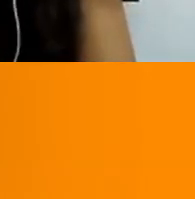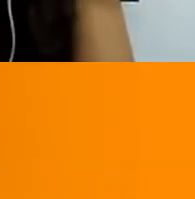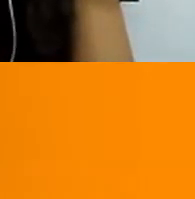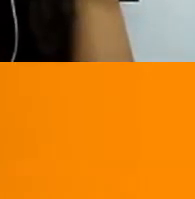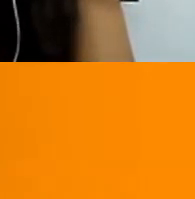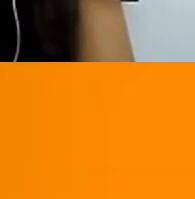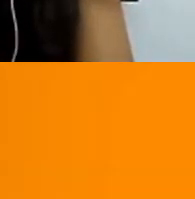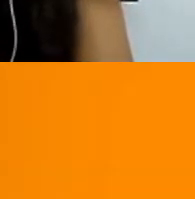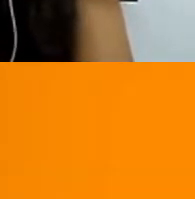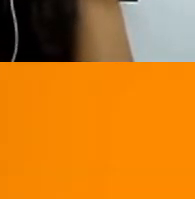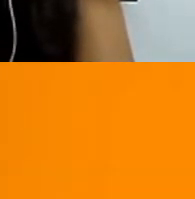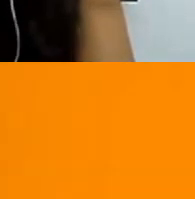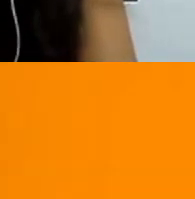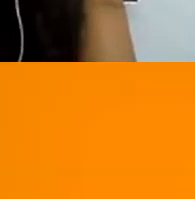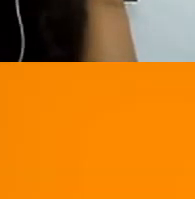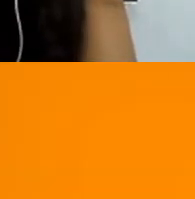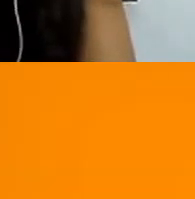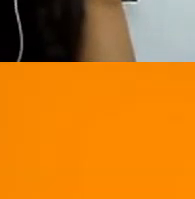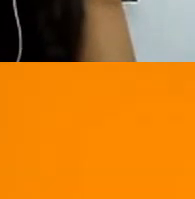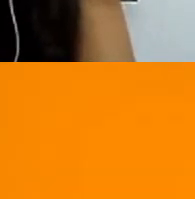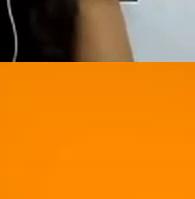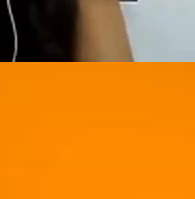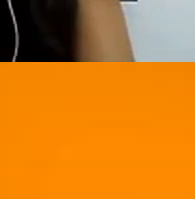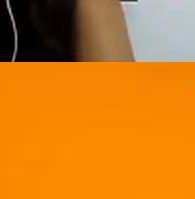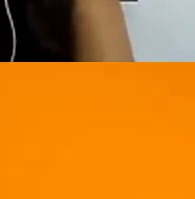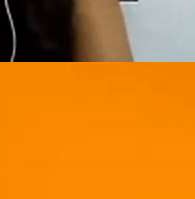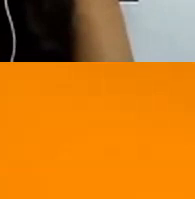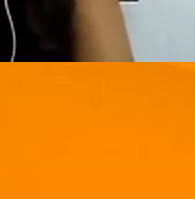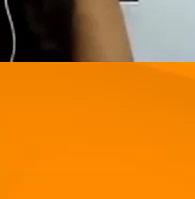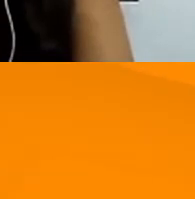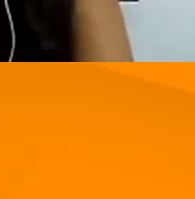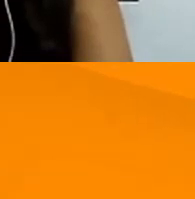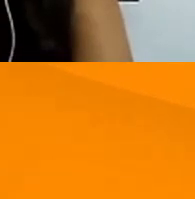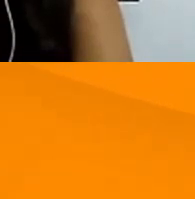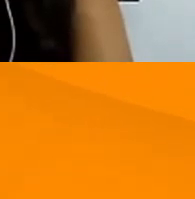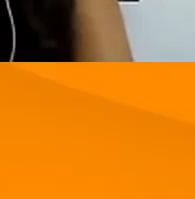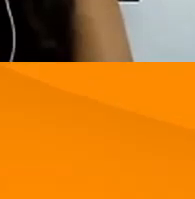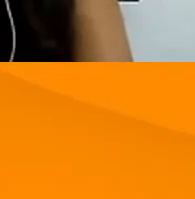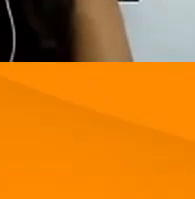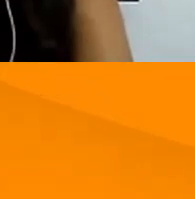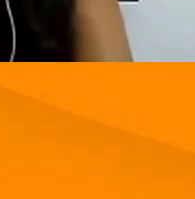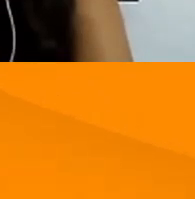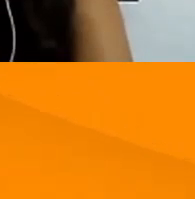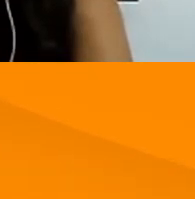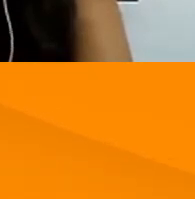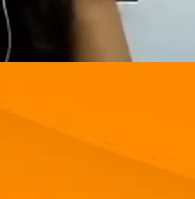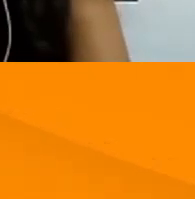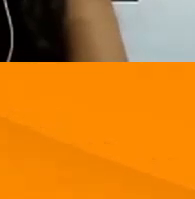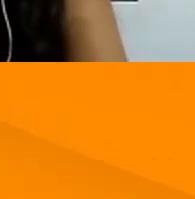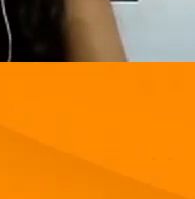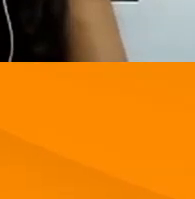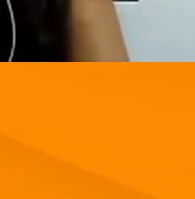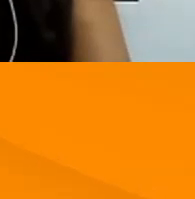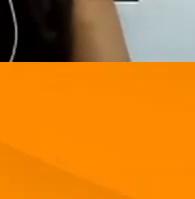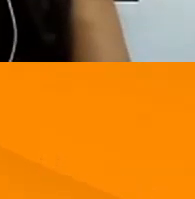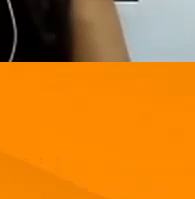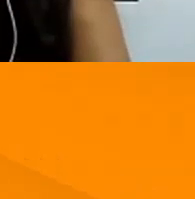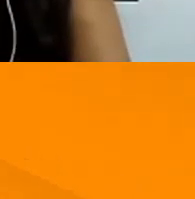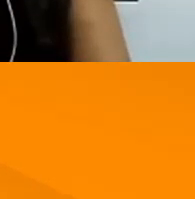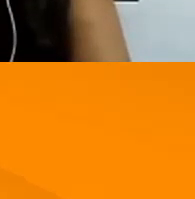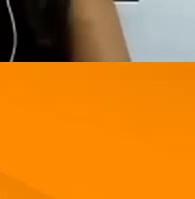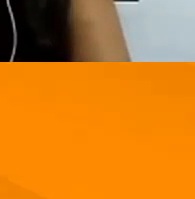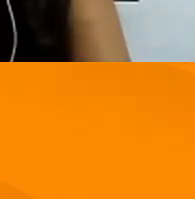y quedamos en el limbo. Claro, y no queremos, nadie va a querer infringir la norma ni querer violar las